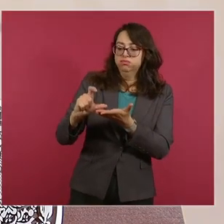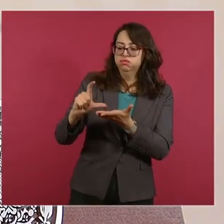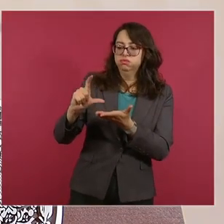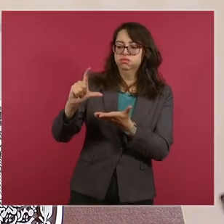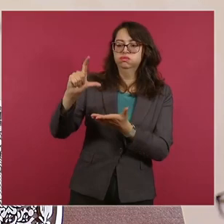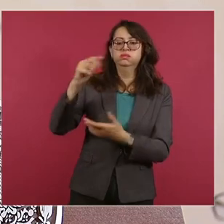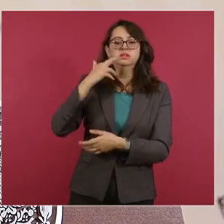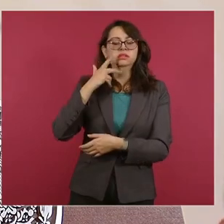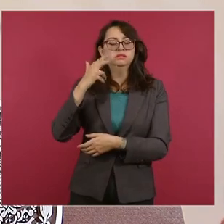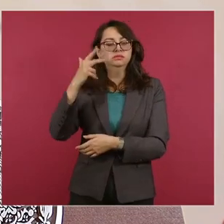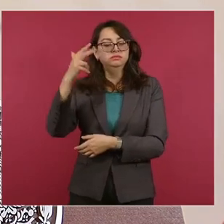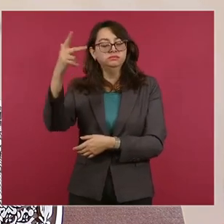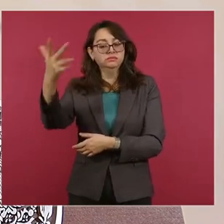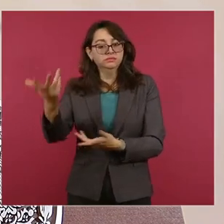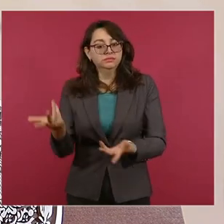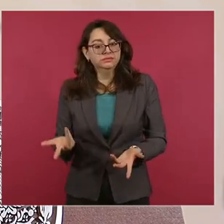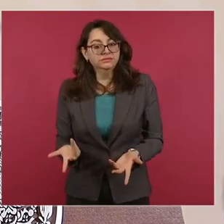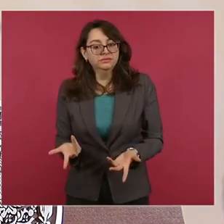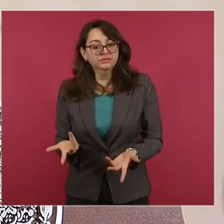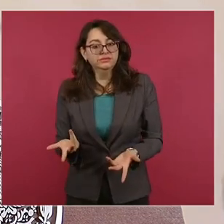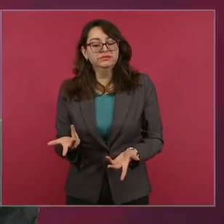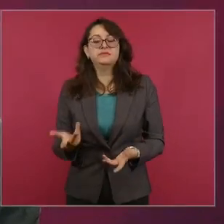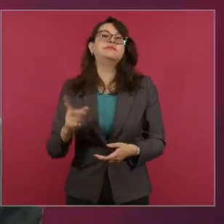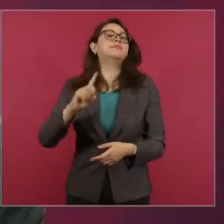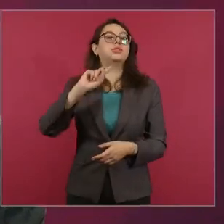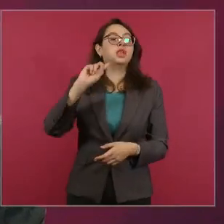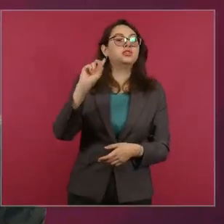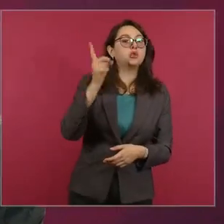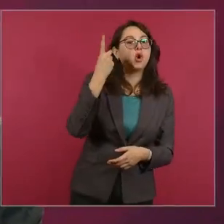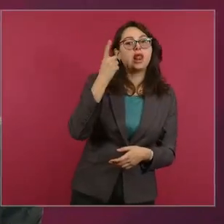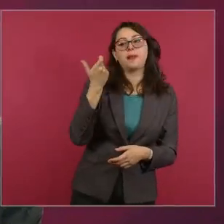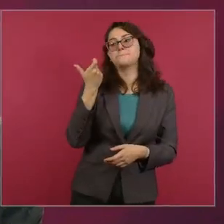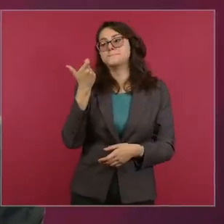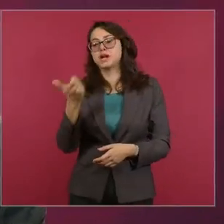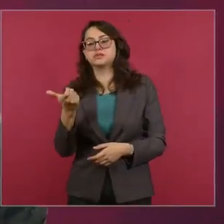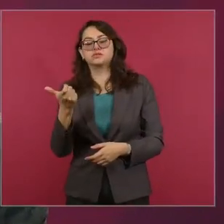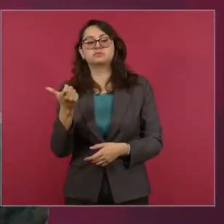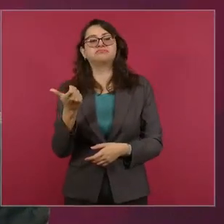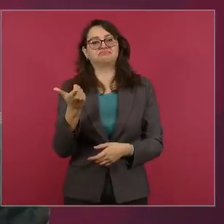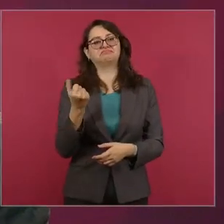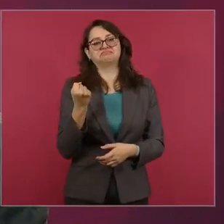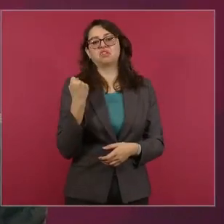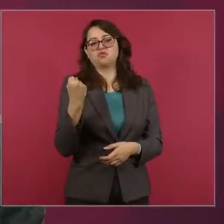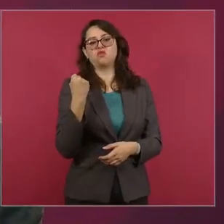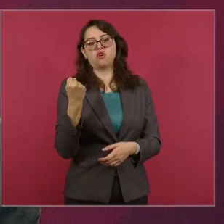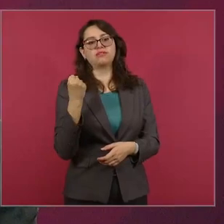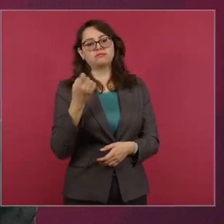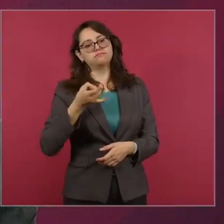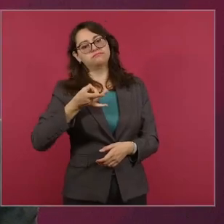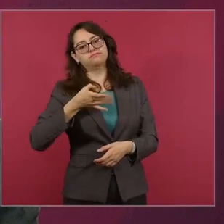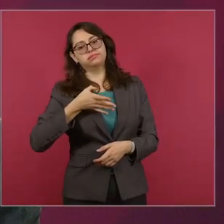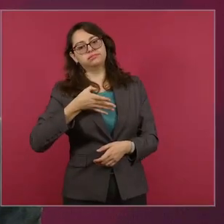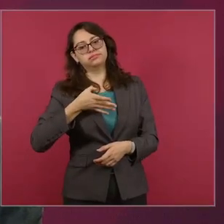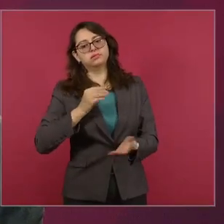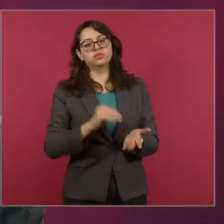Sigue siendo nuestra moneda la más fuerte con relación al dólar.